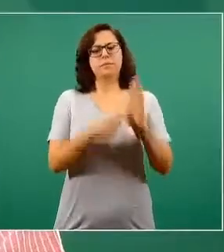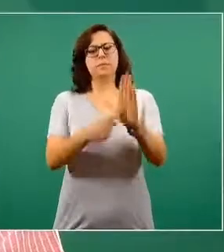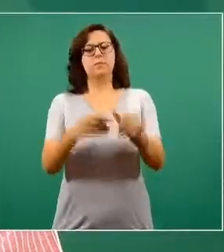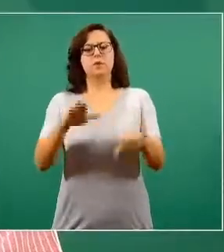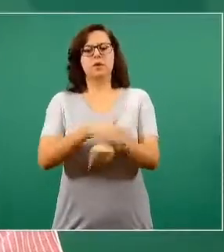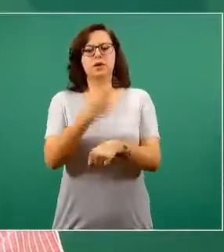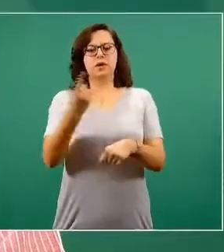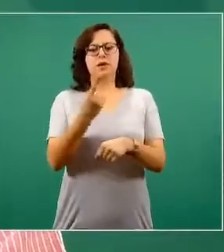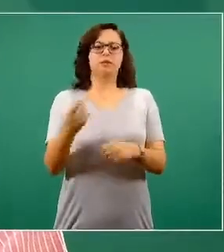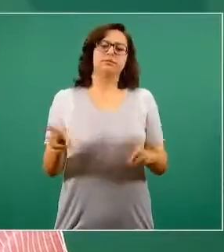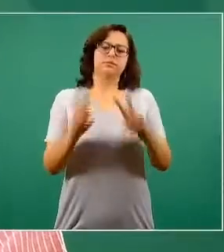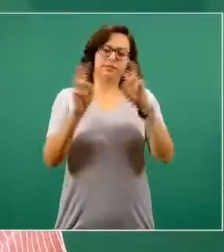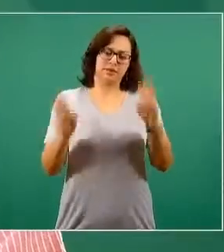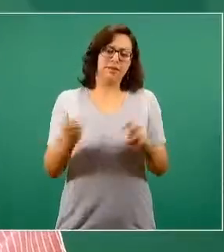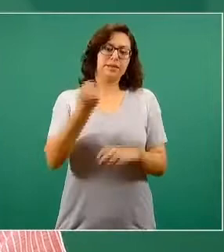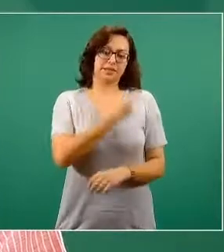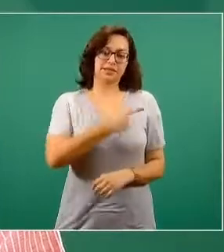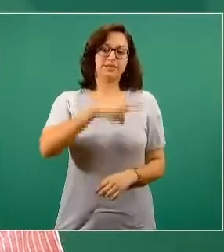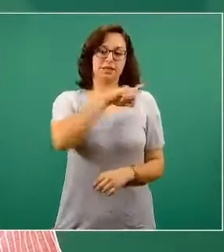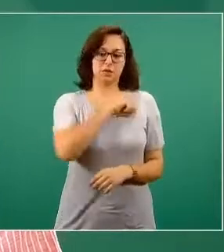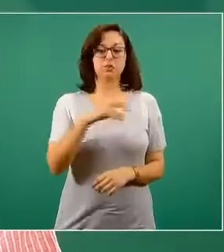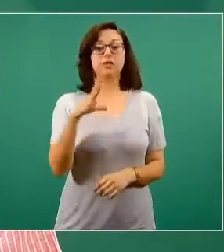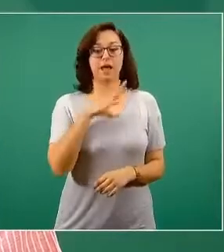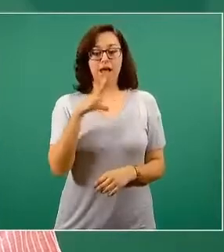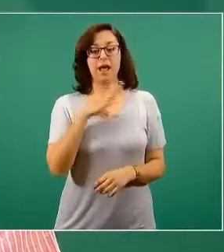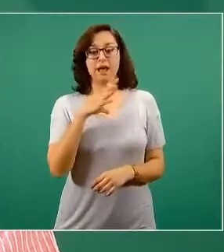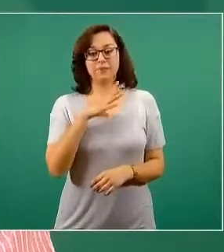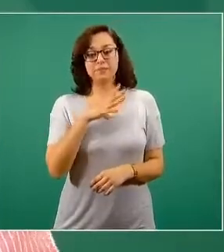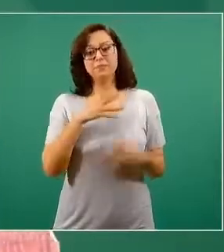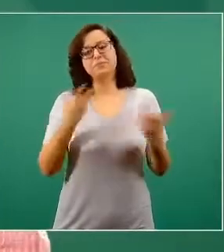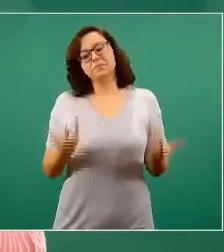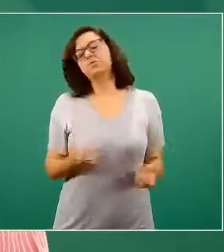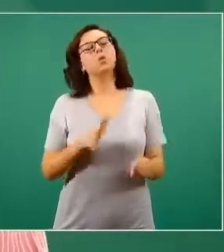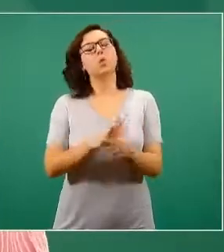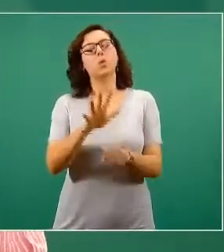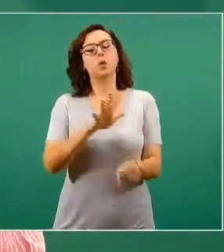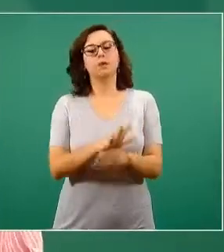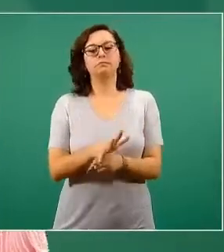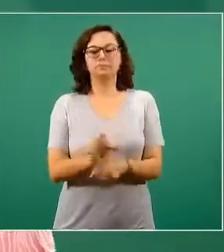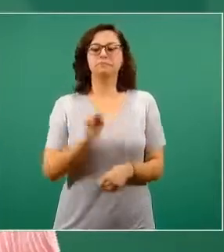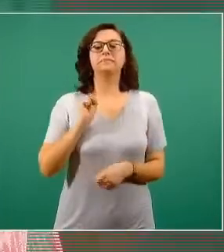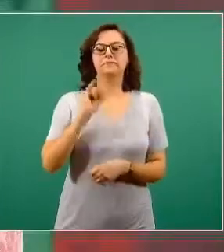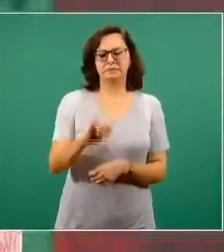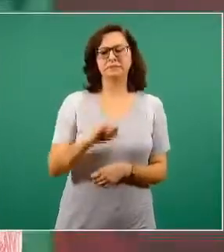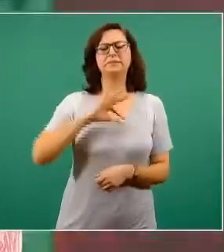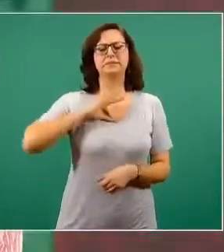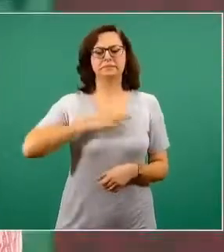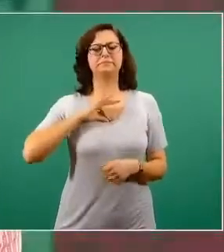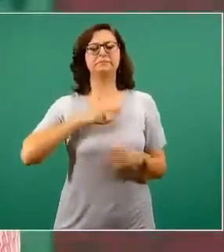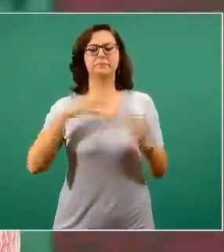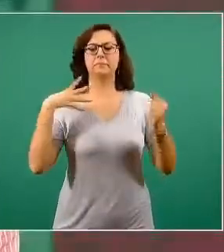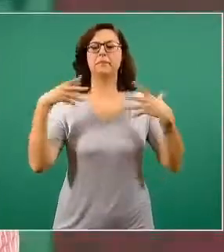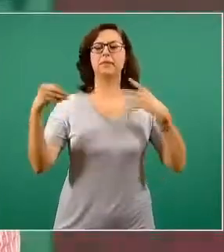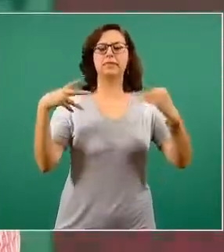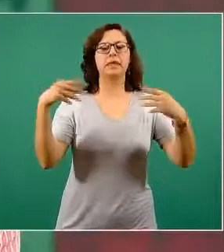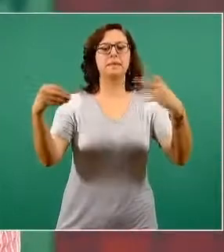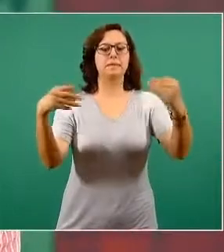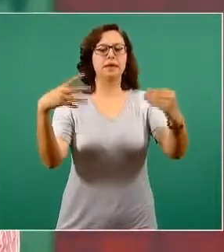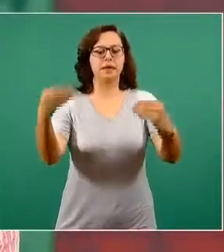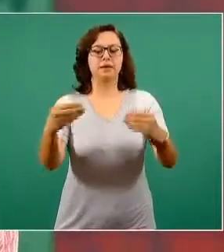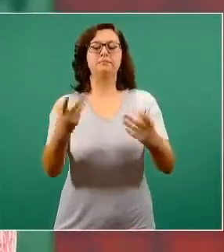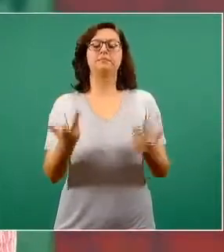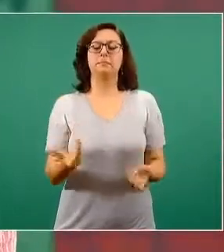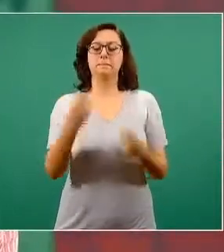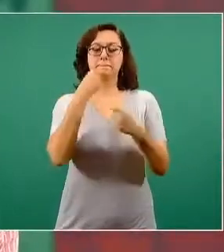El contexto específico es múltiple, tiene que ver con la pandemia, desde luego las condiciones en las que estas